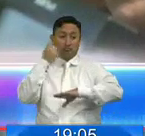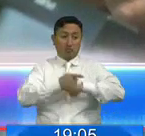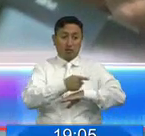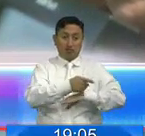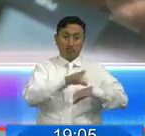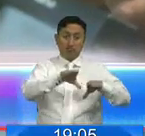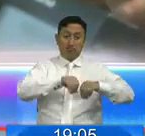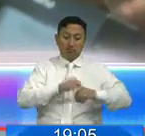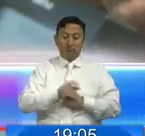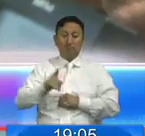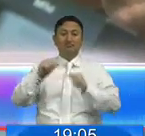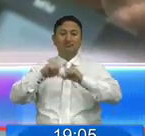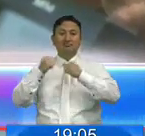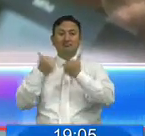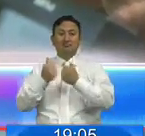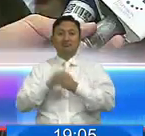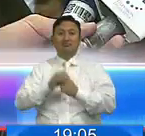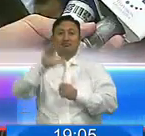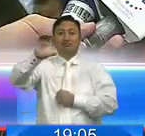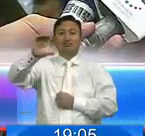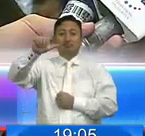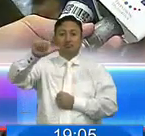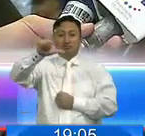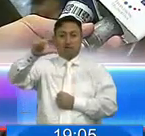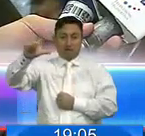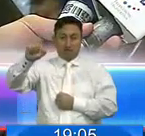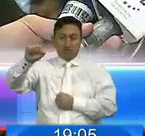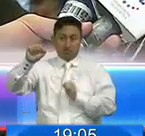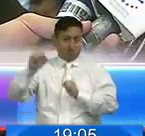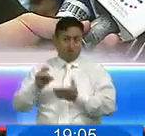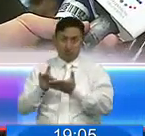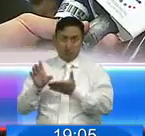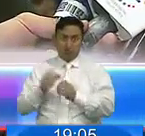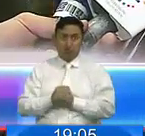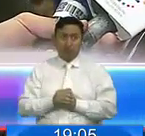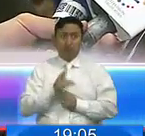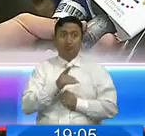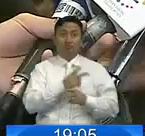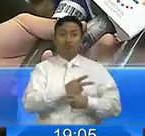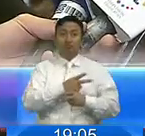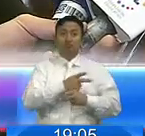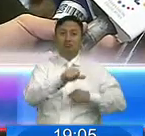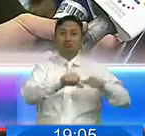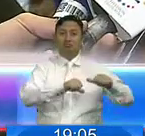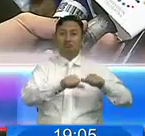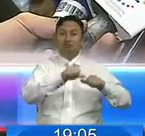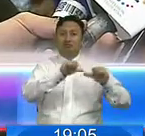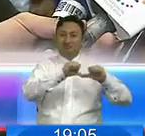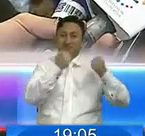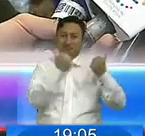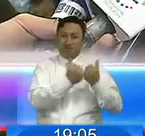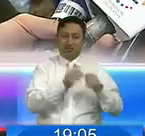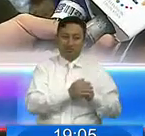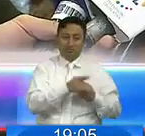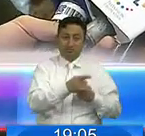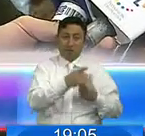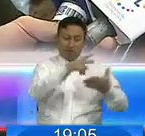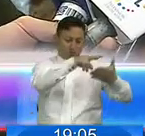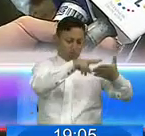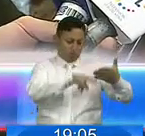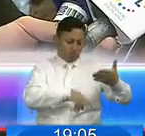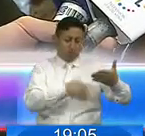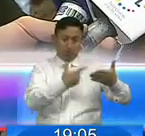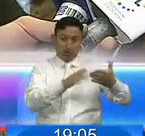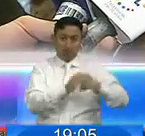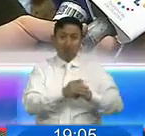al asambleísta correísta Hermui Calle. Que el Consejo de Administración de la Legislatura tome conocimiento de